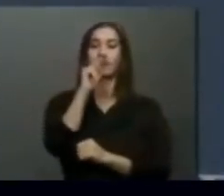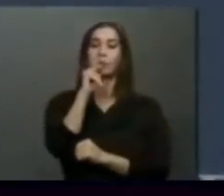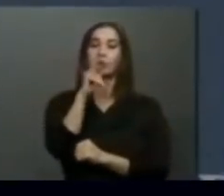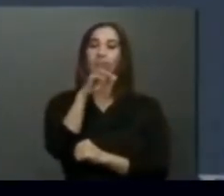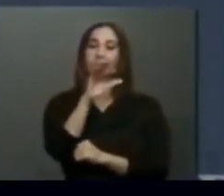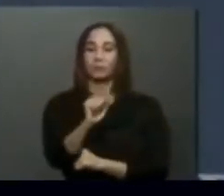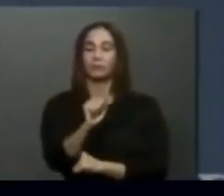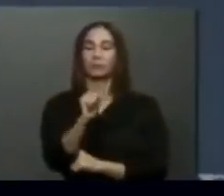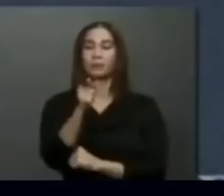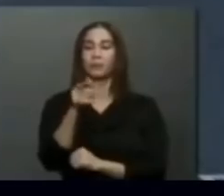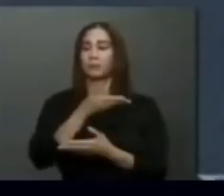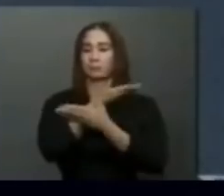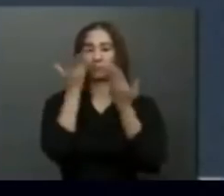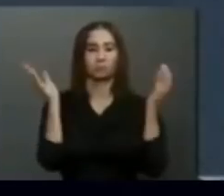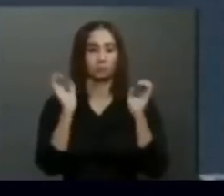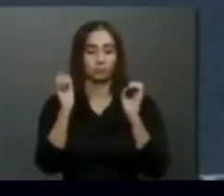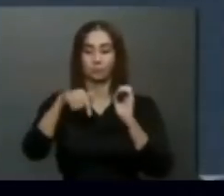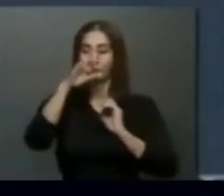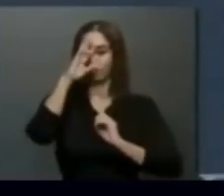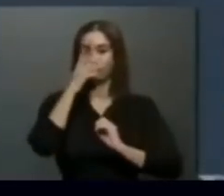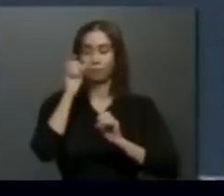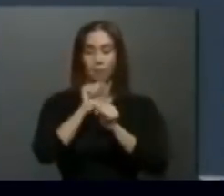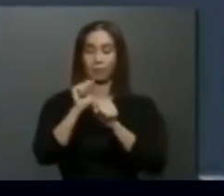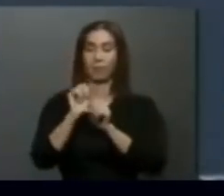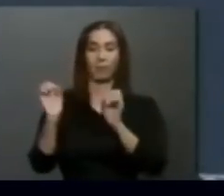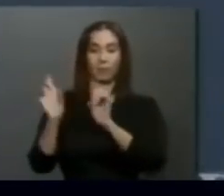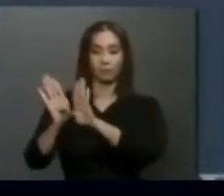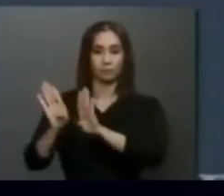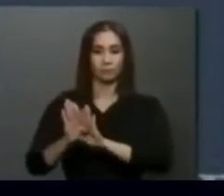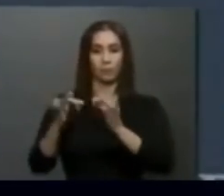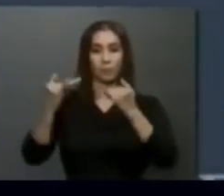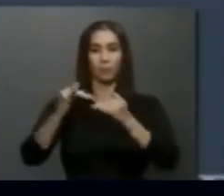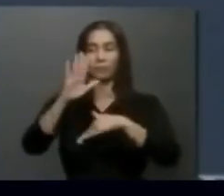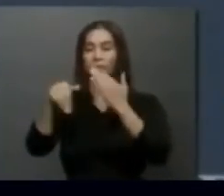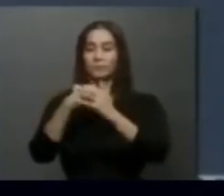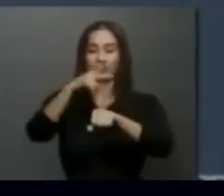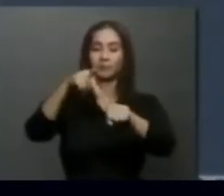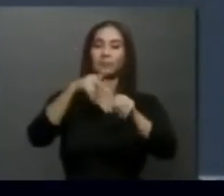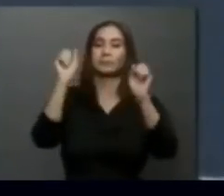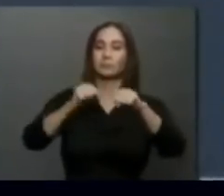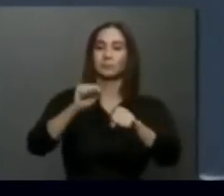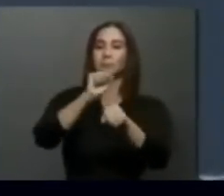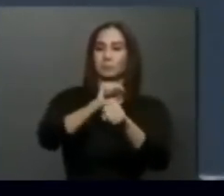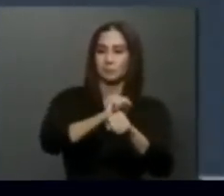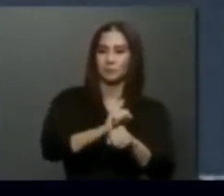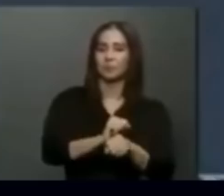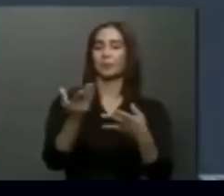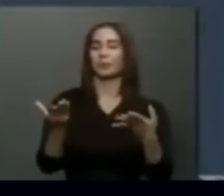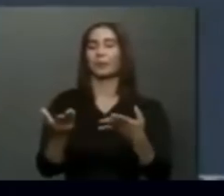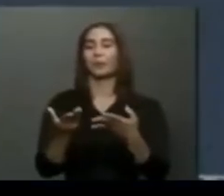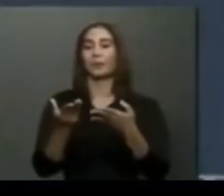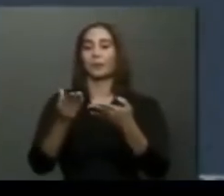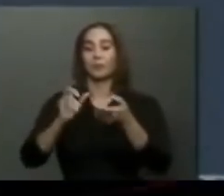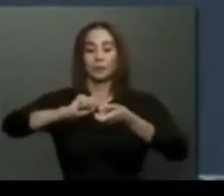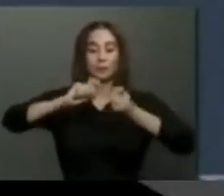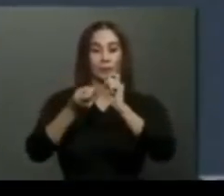era prácticamente inexistente en la República Dominicana, ahora lo vemos en todas las provincias del país. Los arreglos y nuevas viviendas